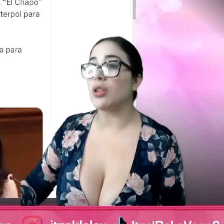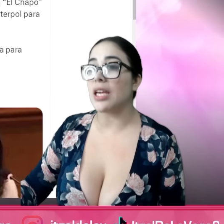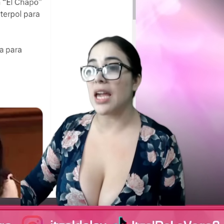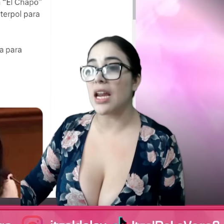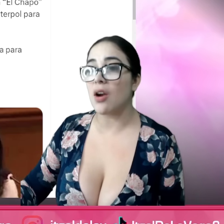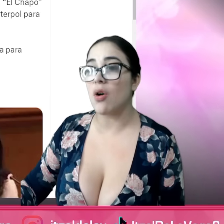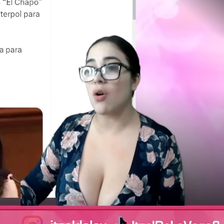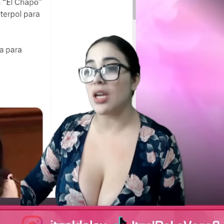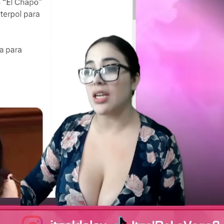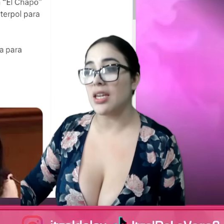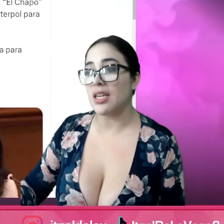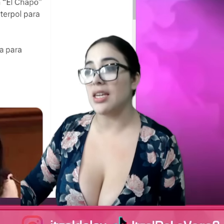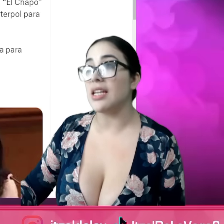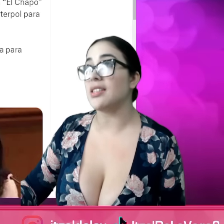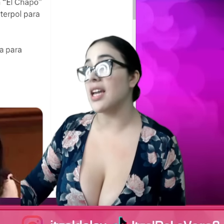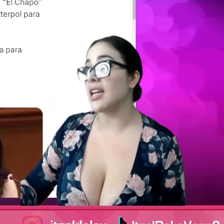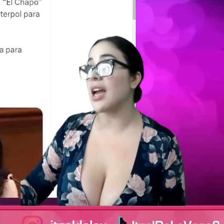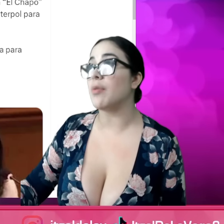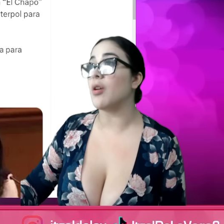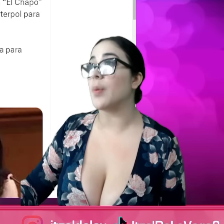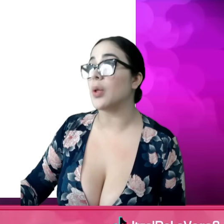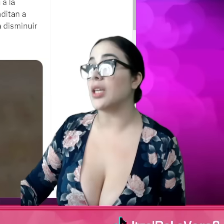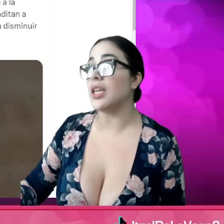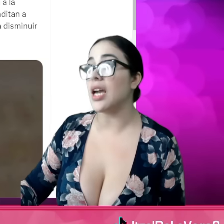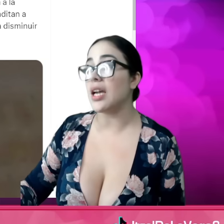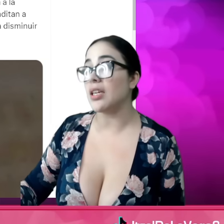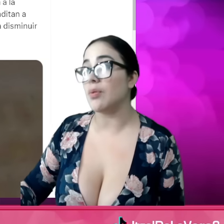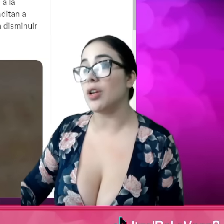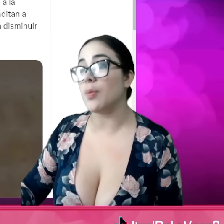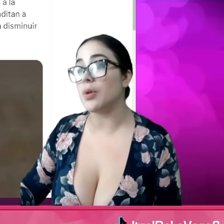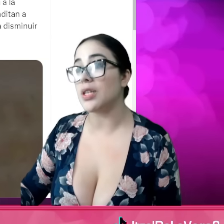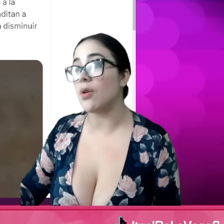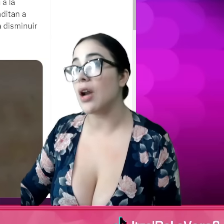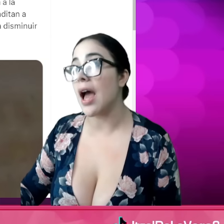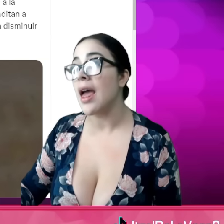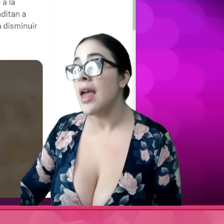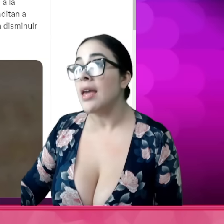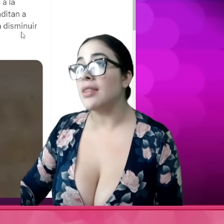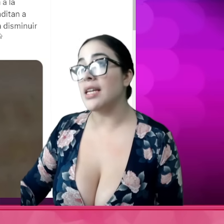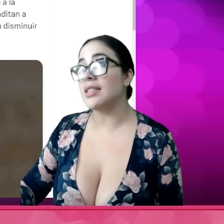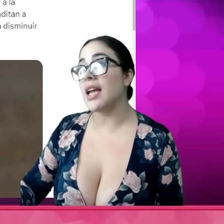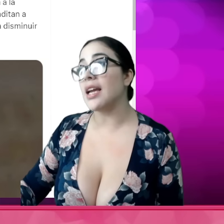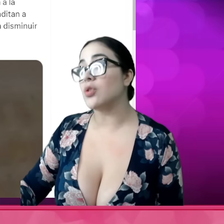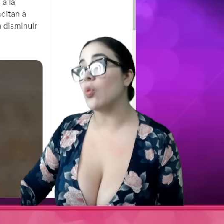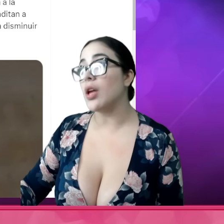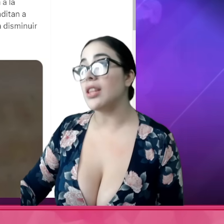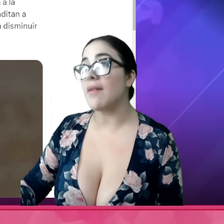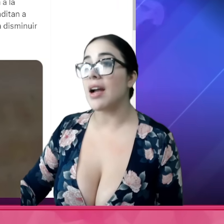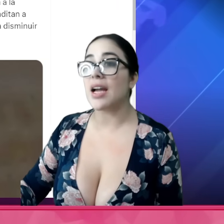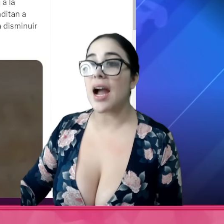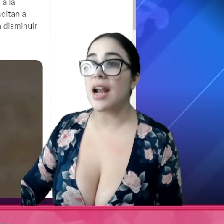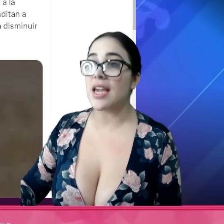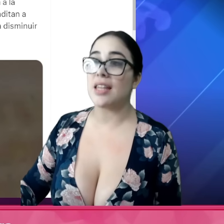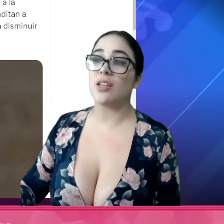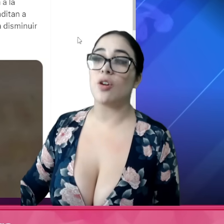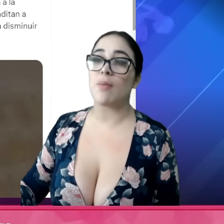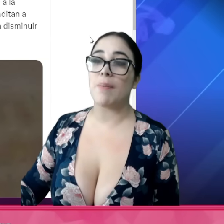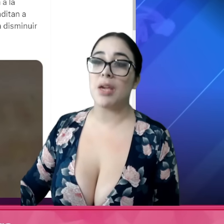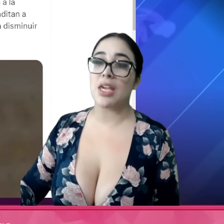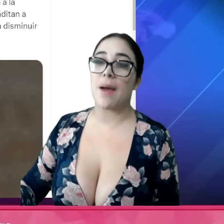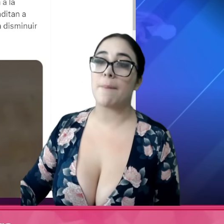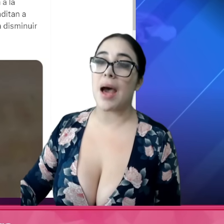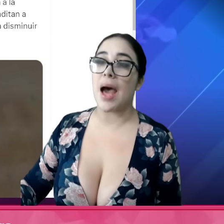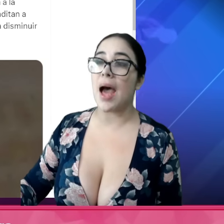para protegerlo y decían que AMLO lo protegía y bueno, pues ahora dicen que su cuenta bancaria de